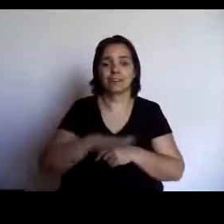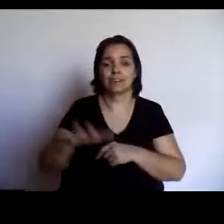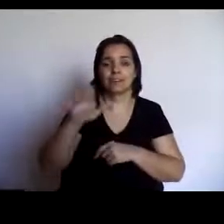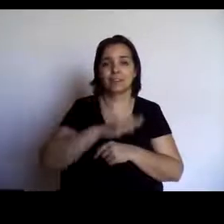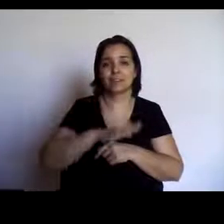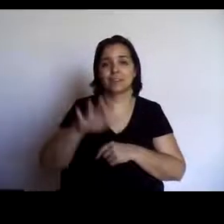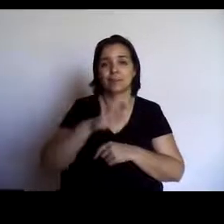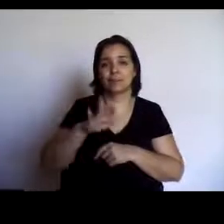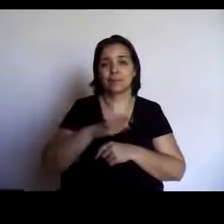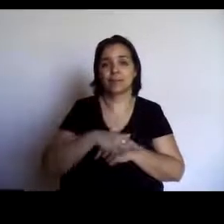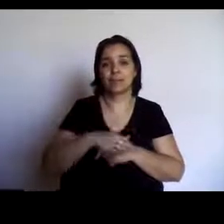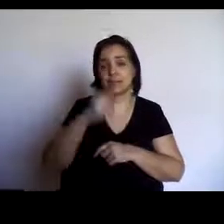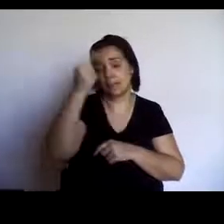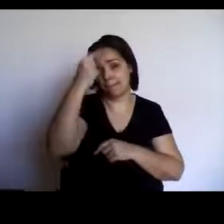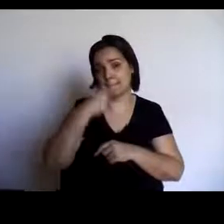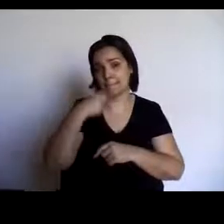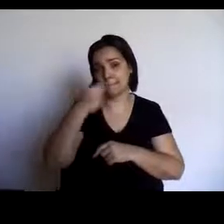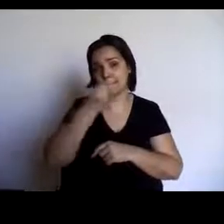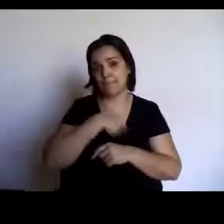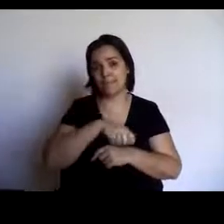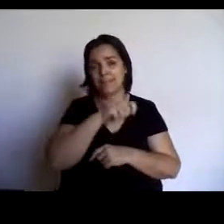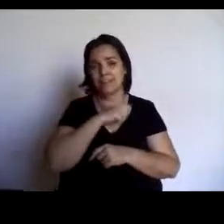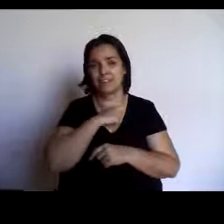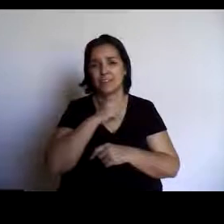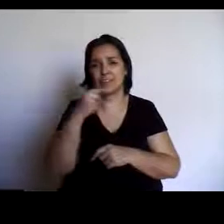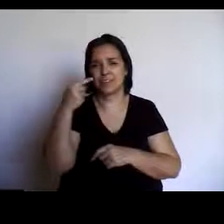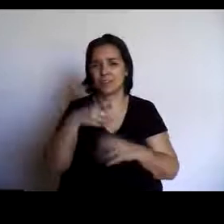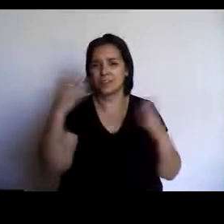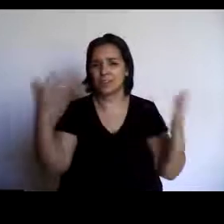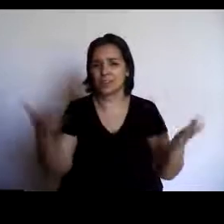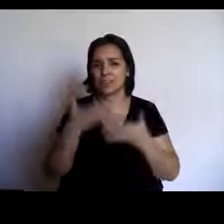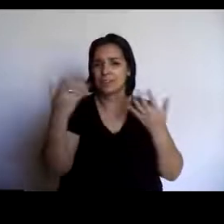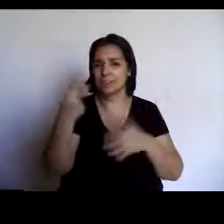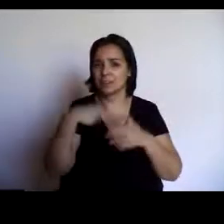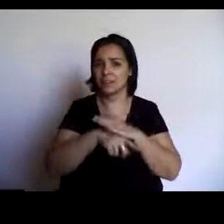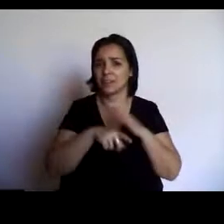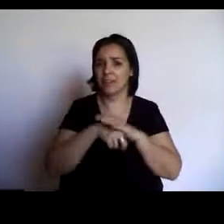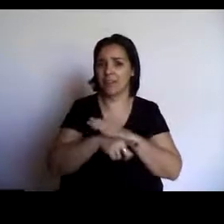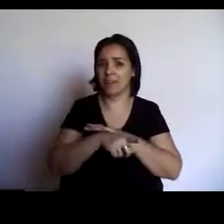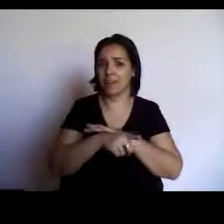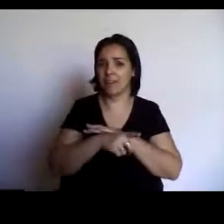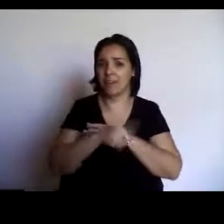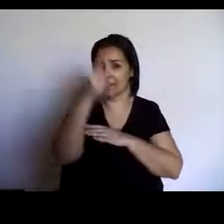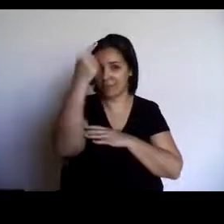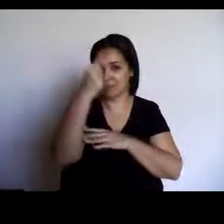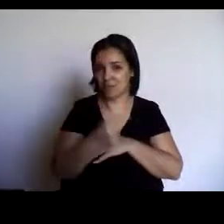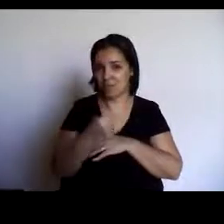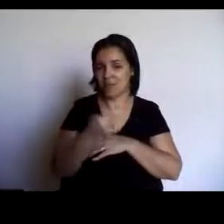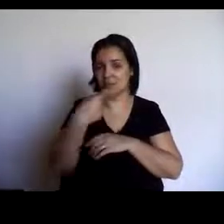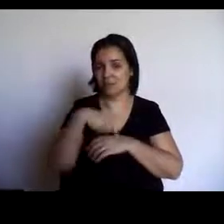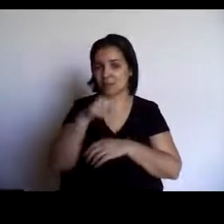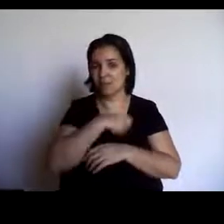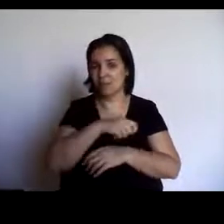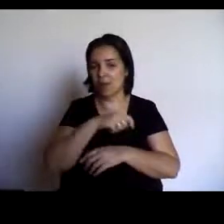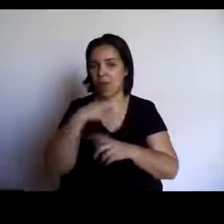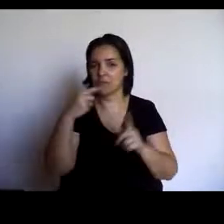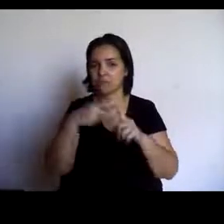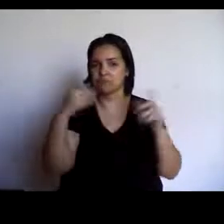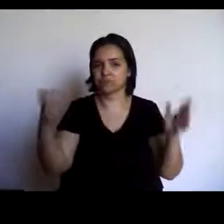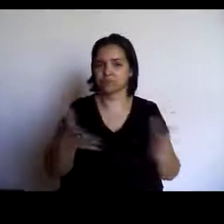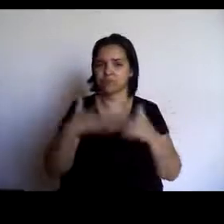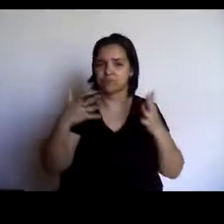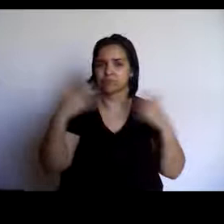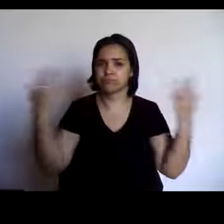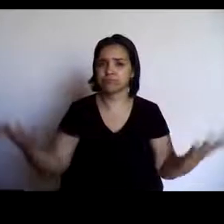Interreg España-Portugal, POSTE, que promueve el desarrollo de la zona fronteriza de España y Portugal, y que tiene como objetivo la promoción